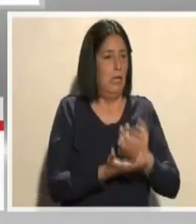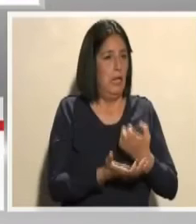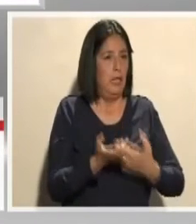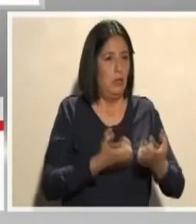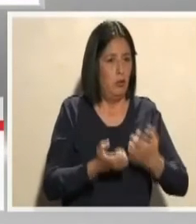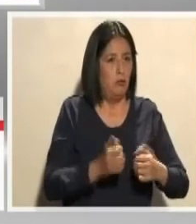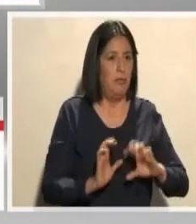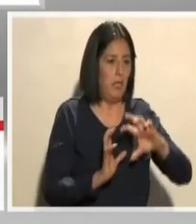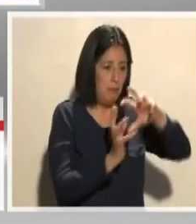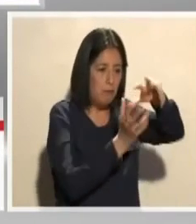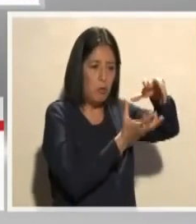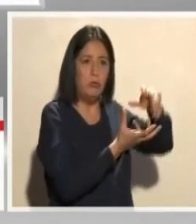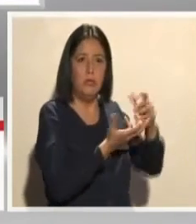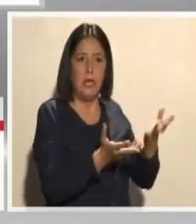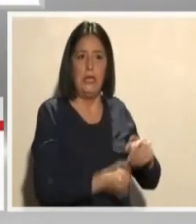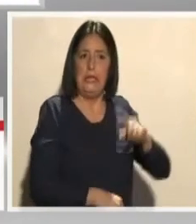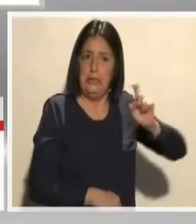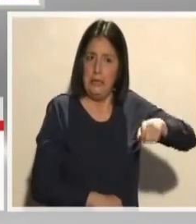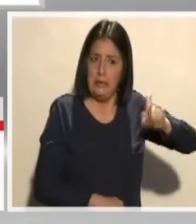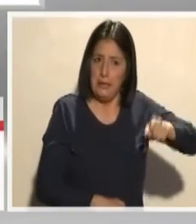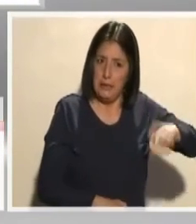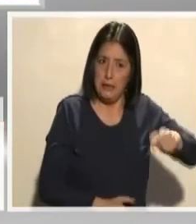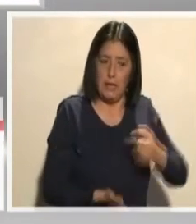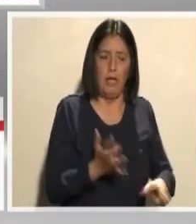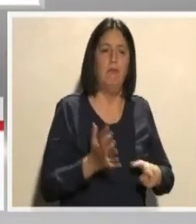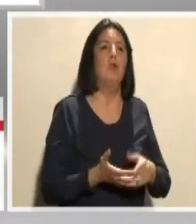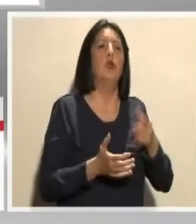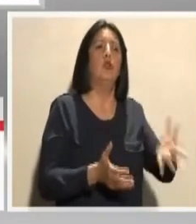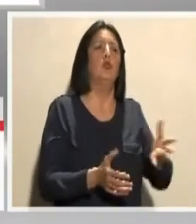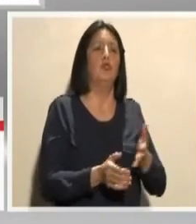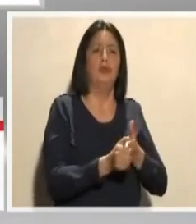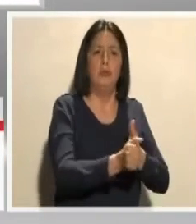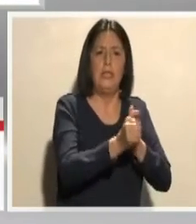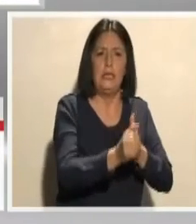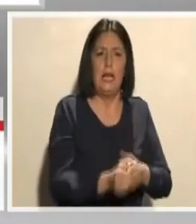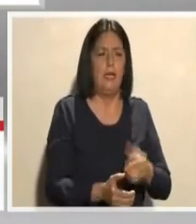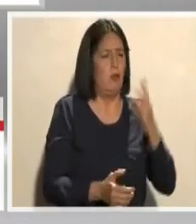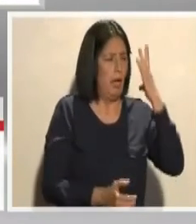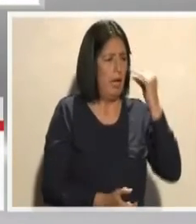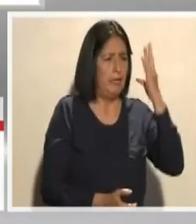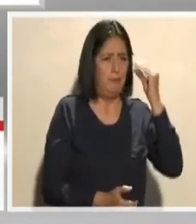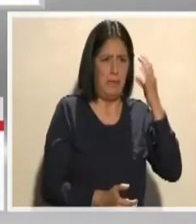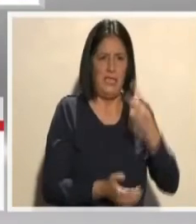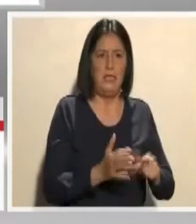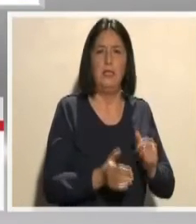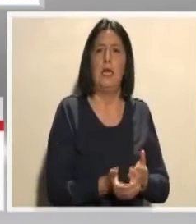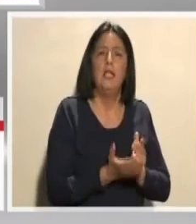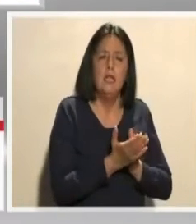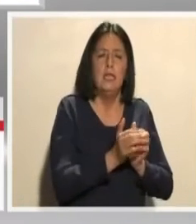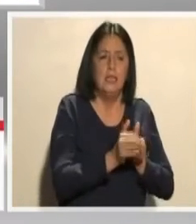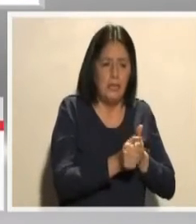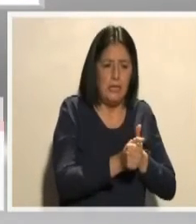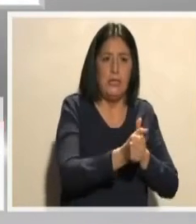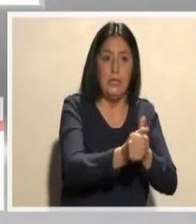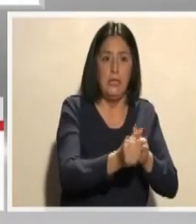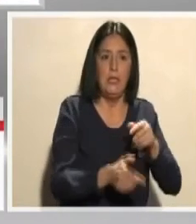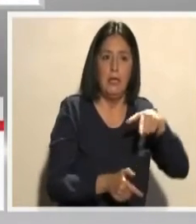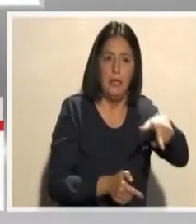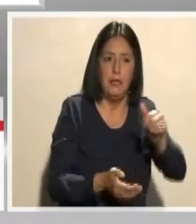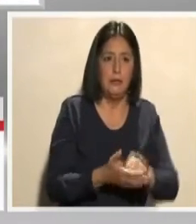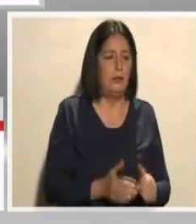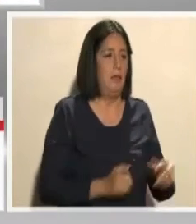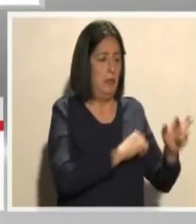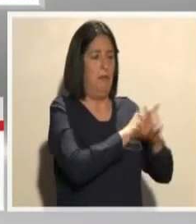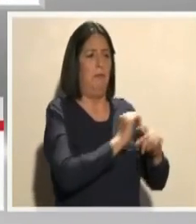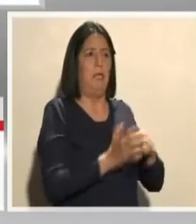mundial. Necesitamos un piloto experimentado que guíe este avión por cielos